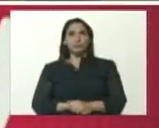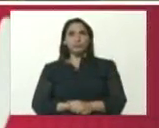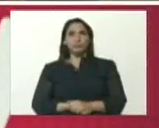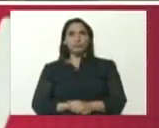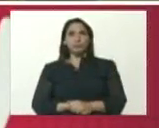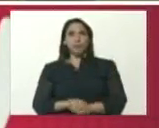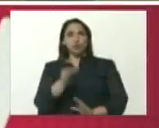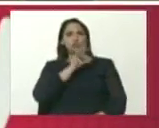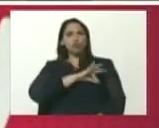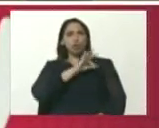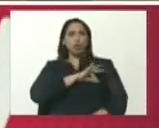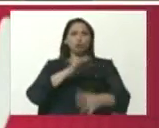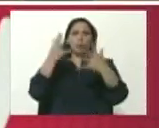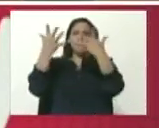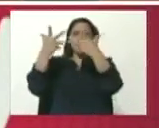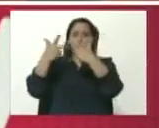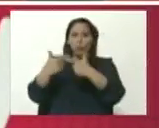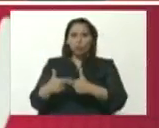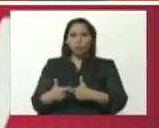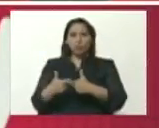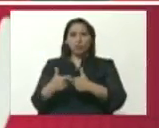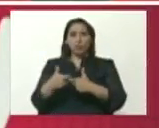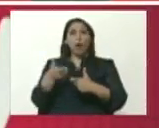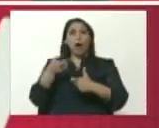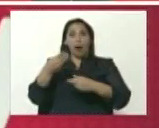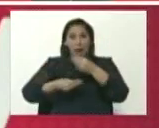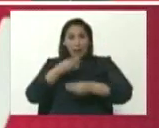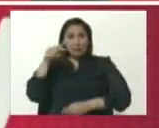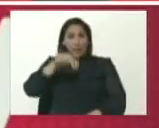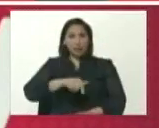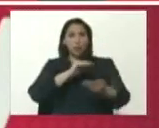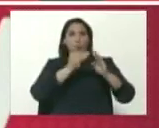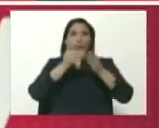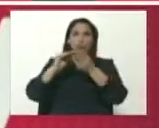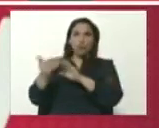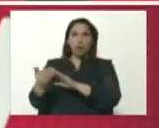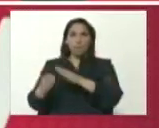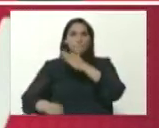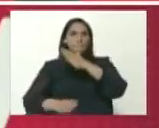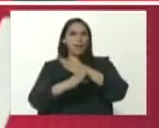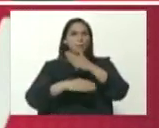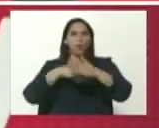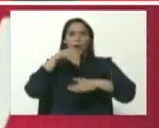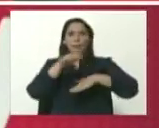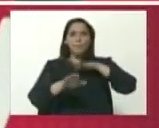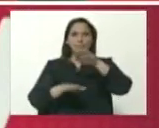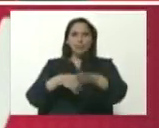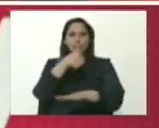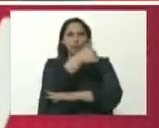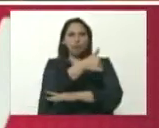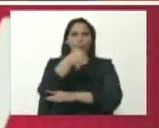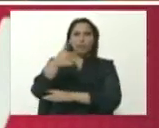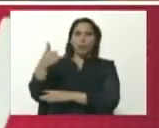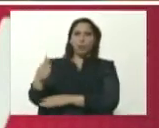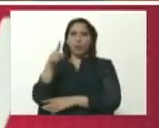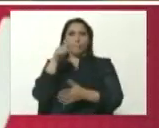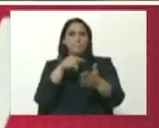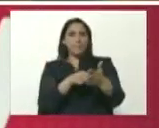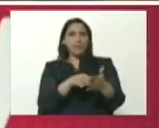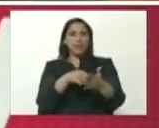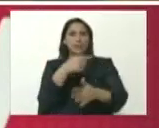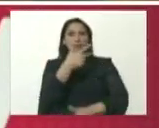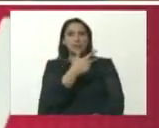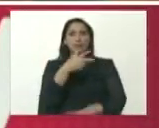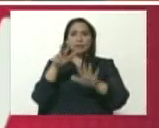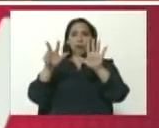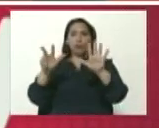los socioproductivos que se manejan en esta comunidad y que vamos avanzando en cada una de las